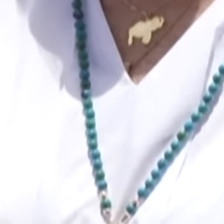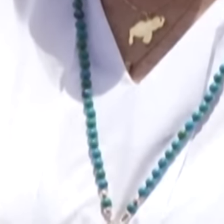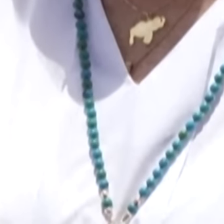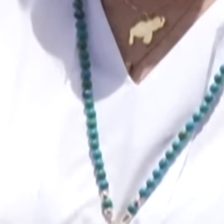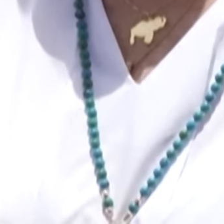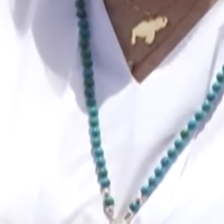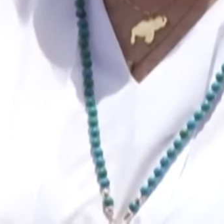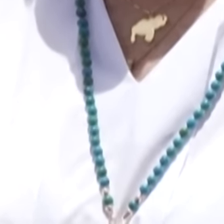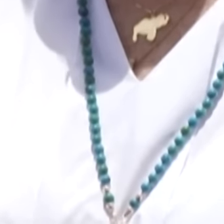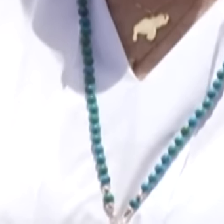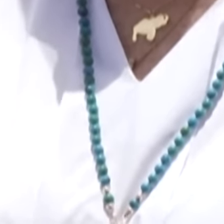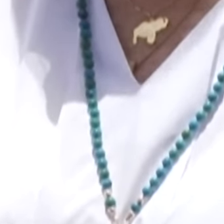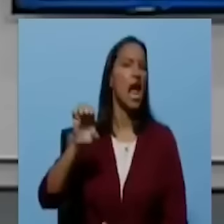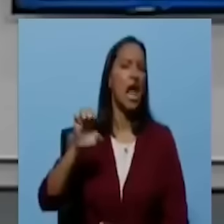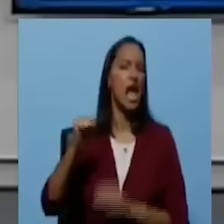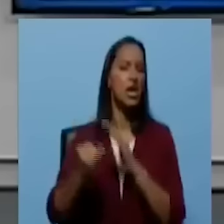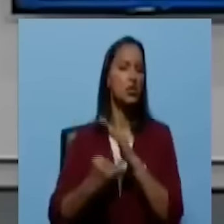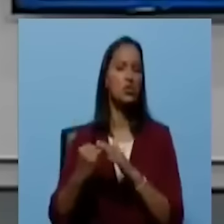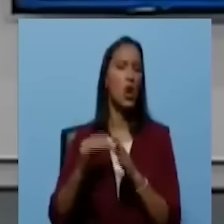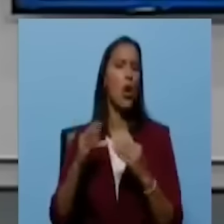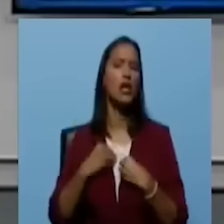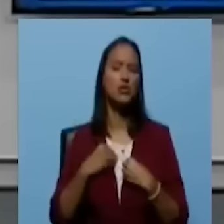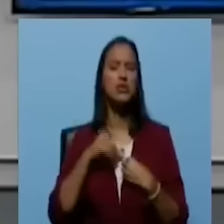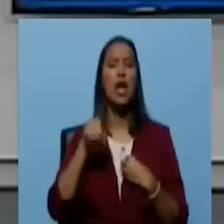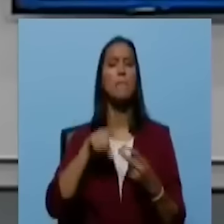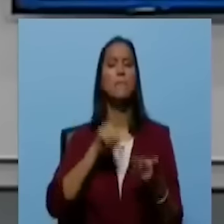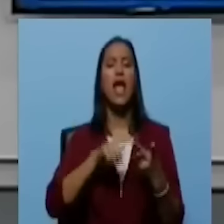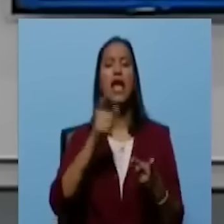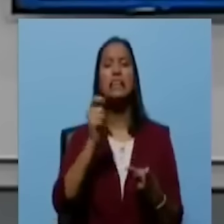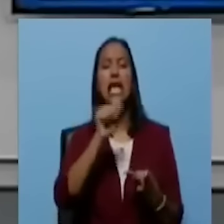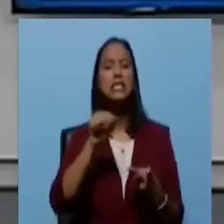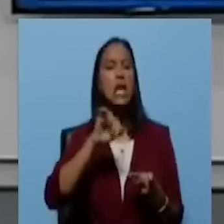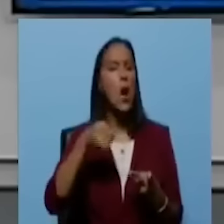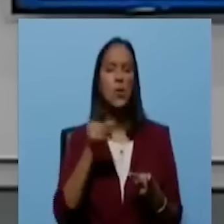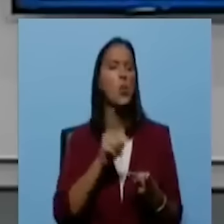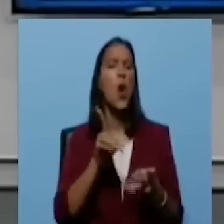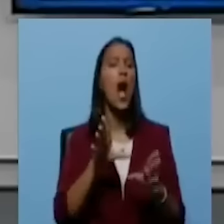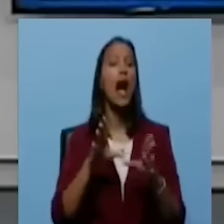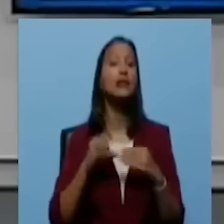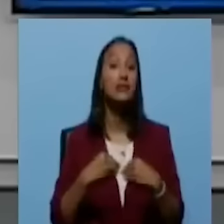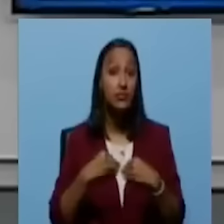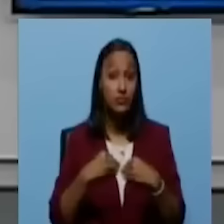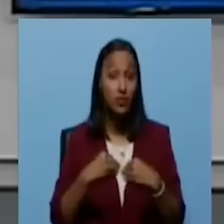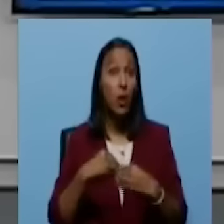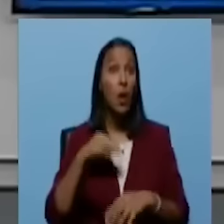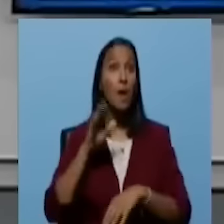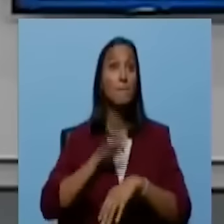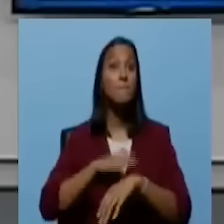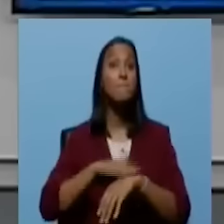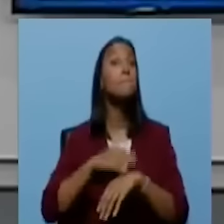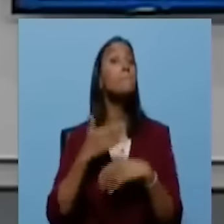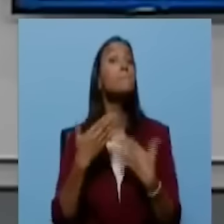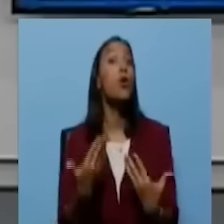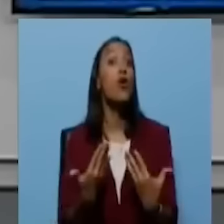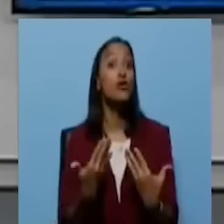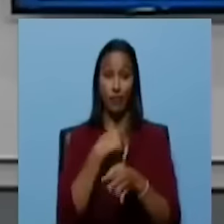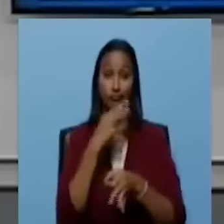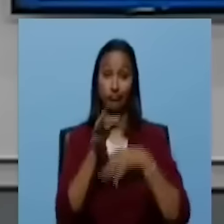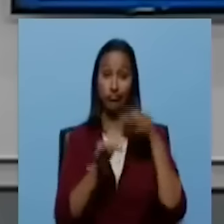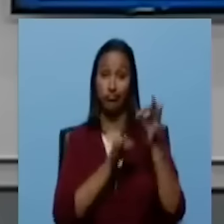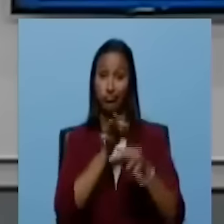10 de la mañana, hora Caracas. Él se hizo responsable de las acciones de publicar documentos falsos,